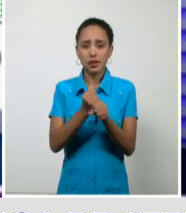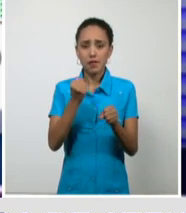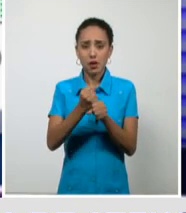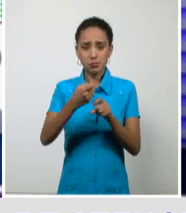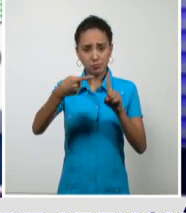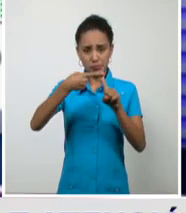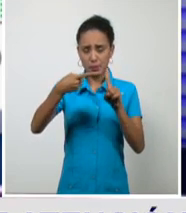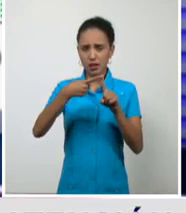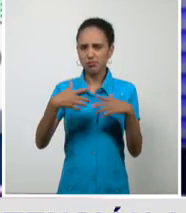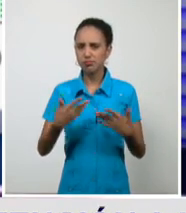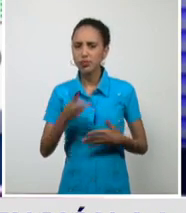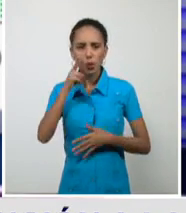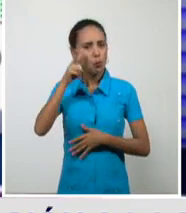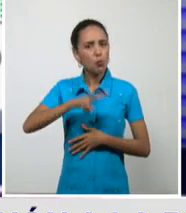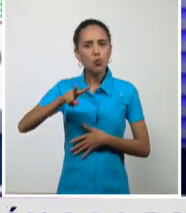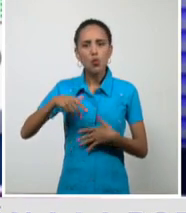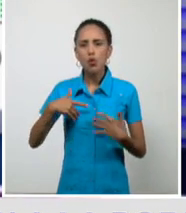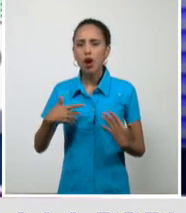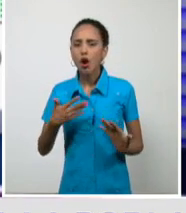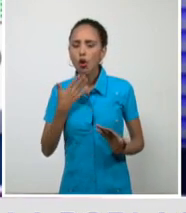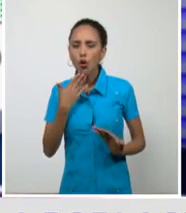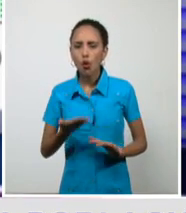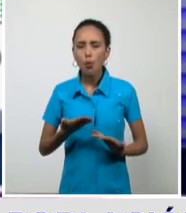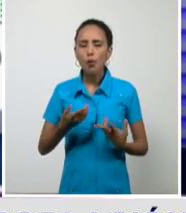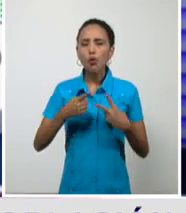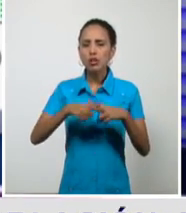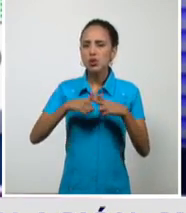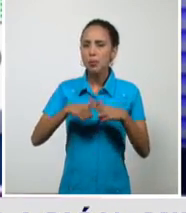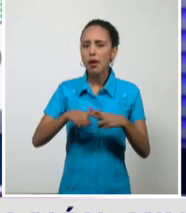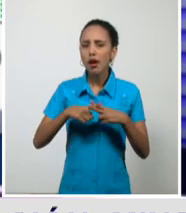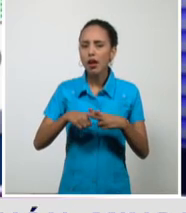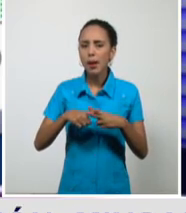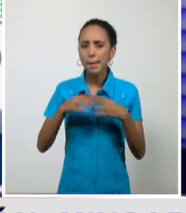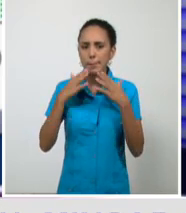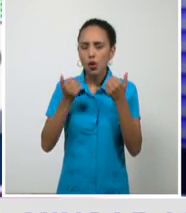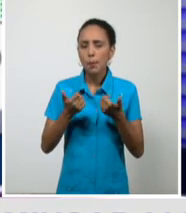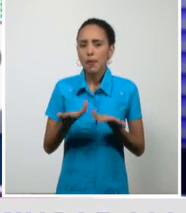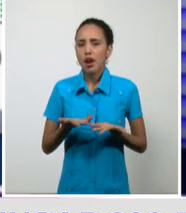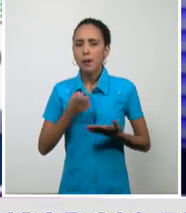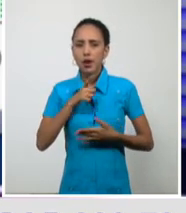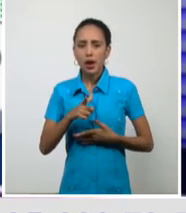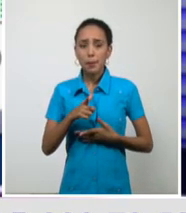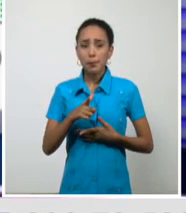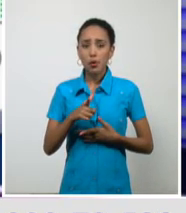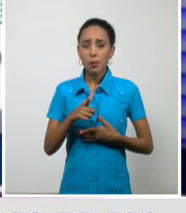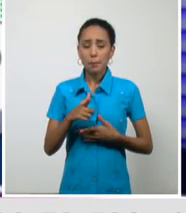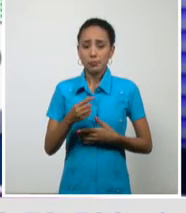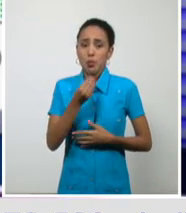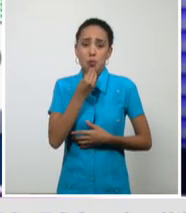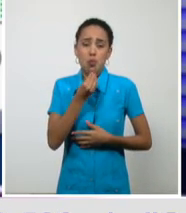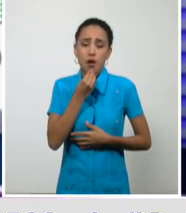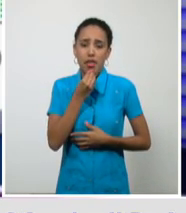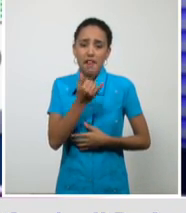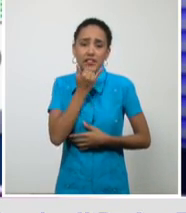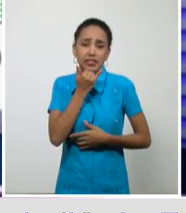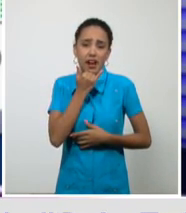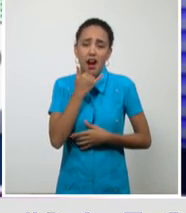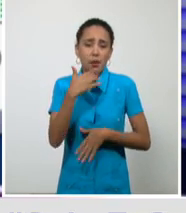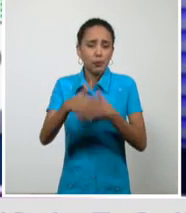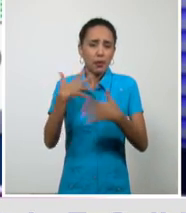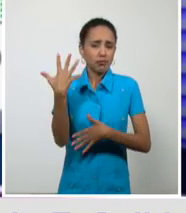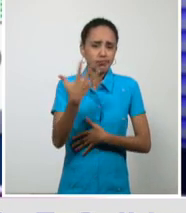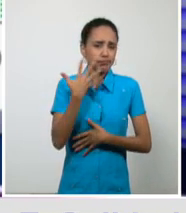se trata de buscar la mejor solución para limitar las posibles afectaciones, los posibles impactos ambientales